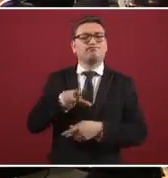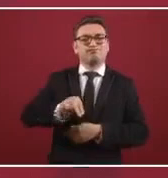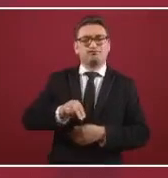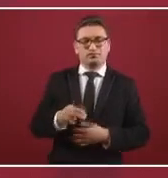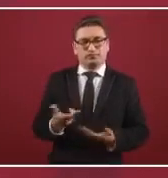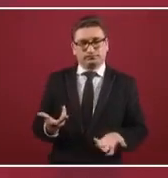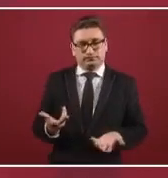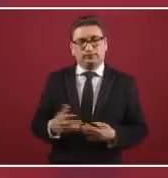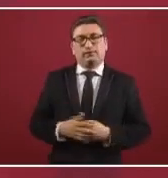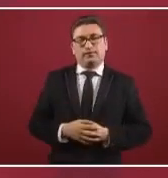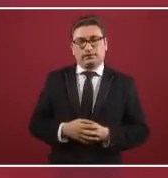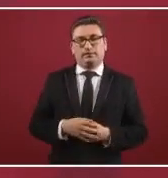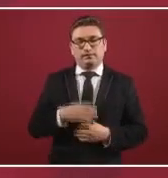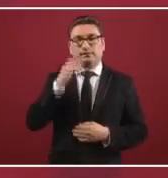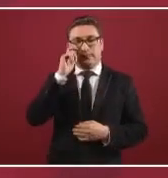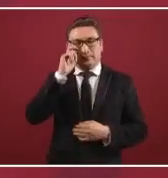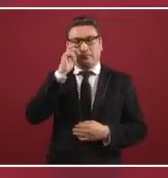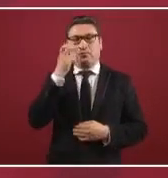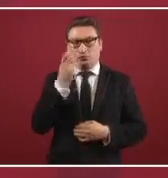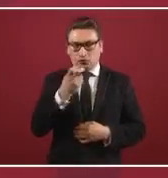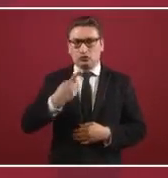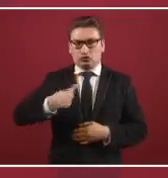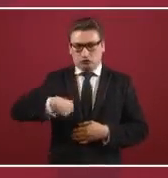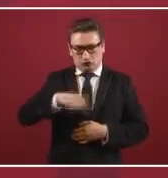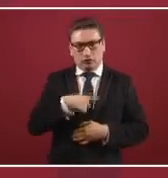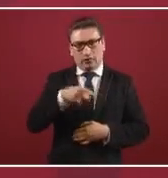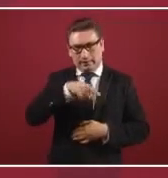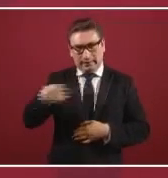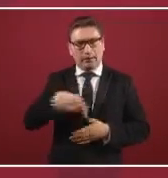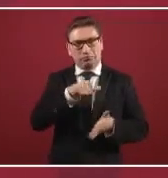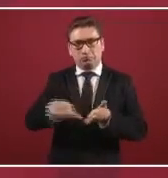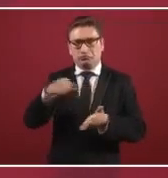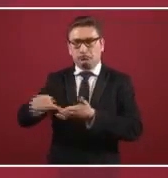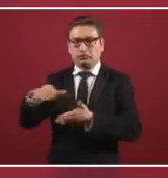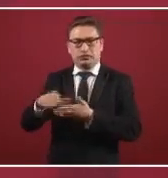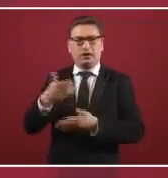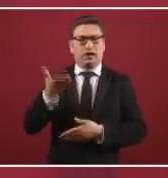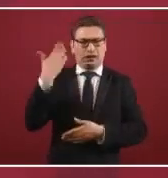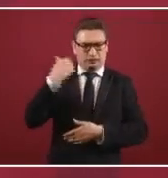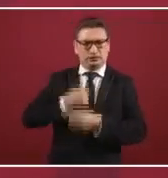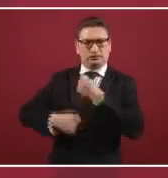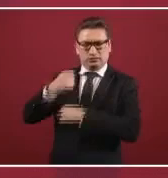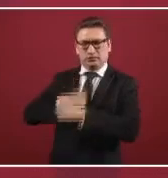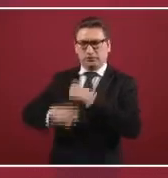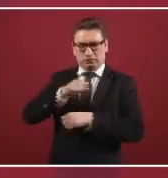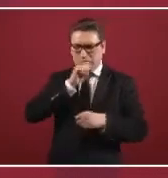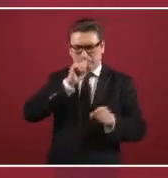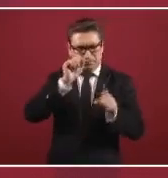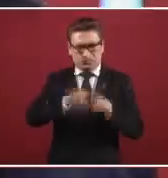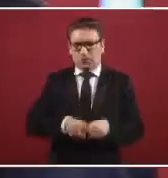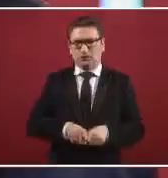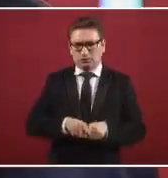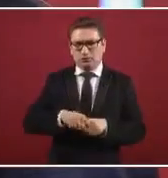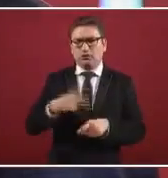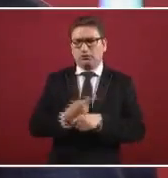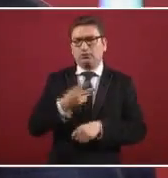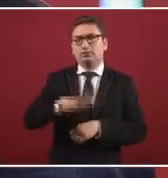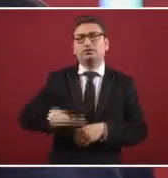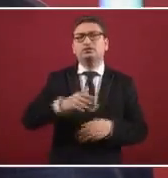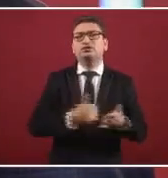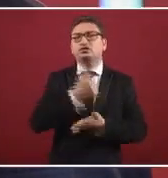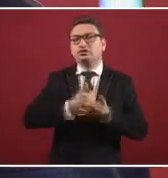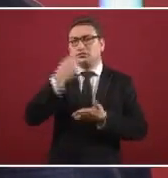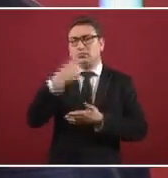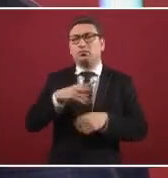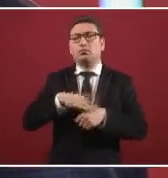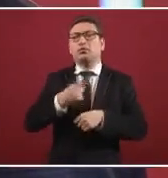combustible. Entonces procedimos a cerrarlas, como hace unos años se cerraron algunos negocios en la Ciudad de México por